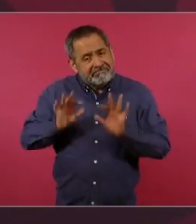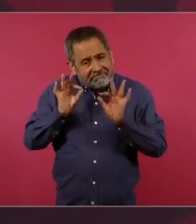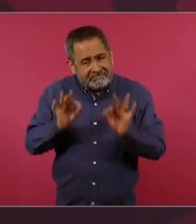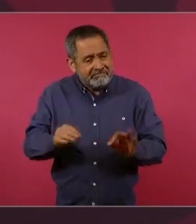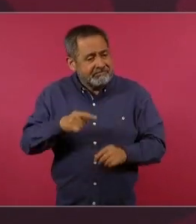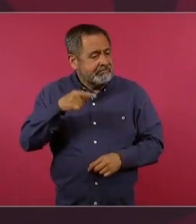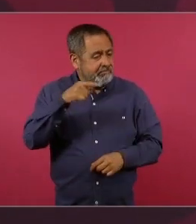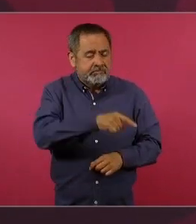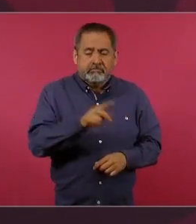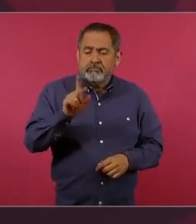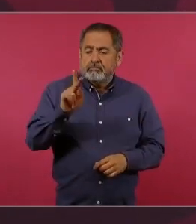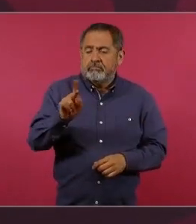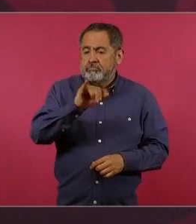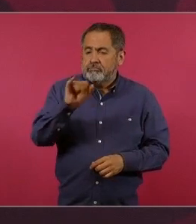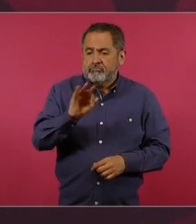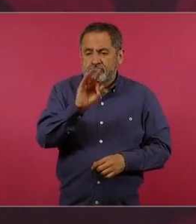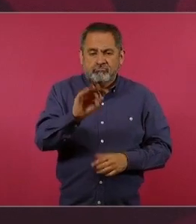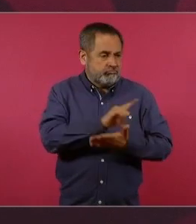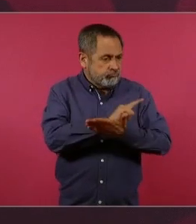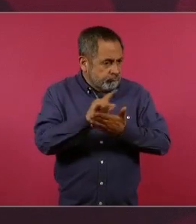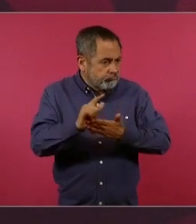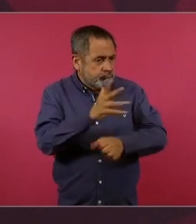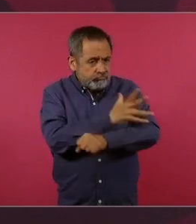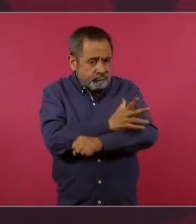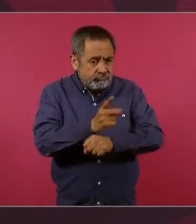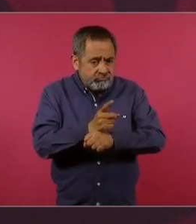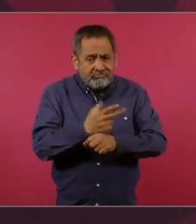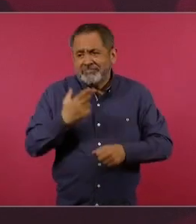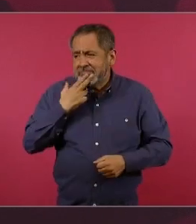que haya un poder judicial